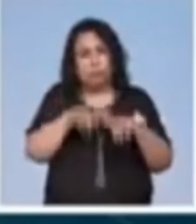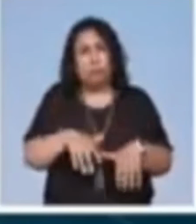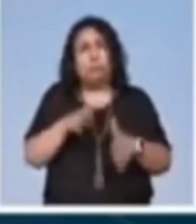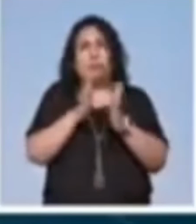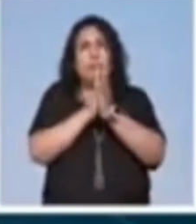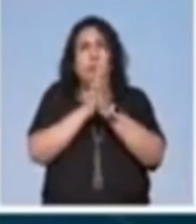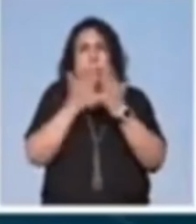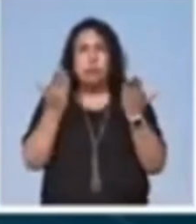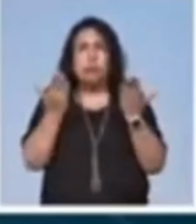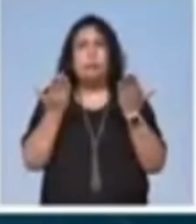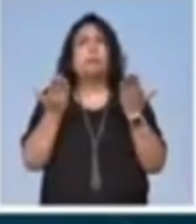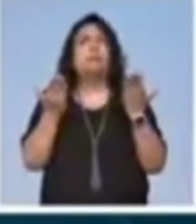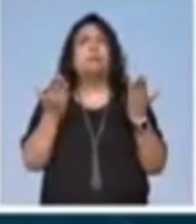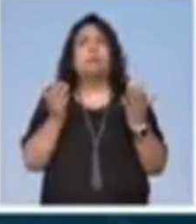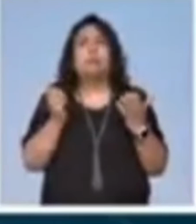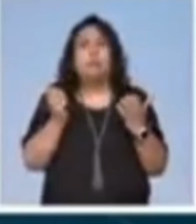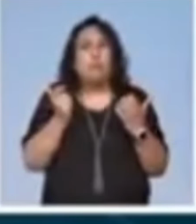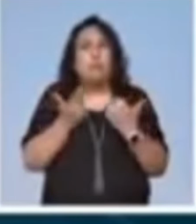sea